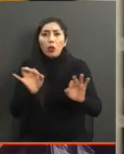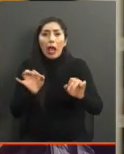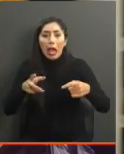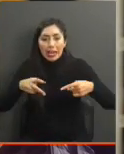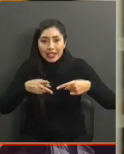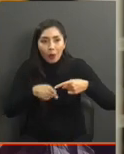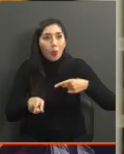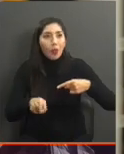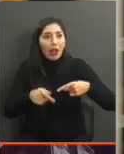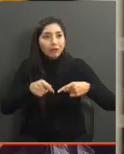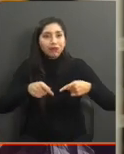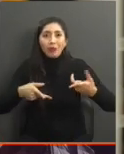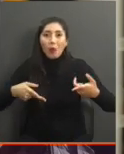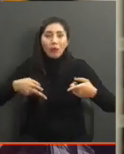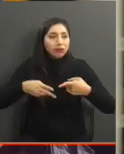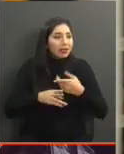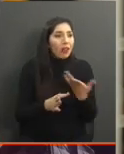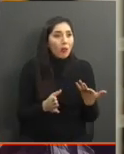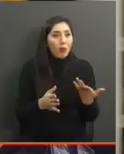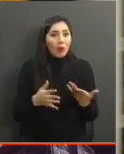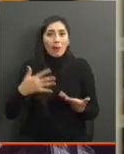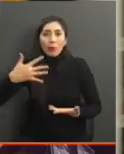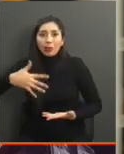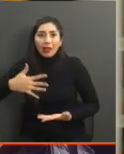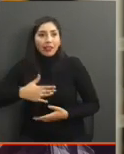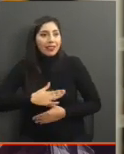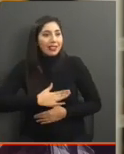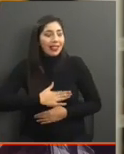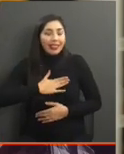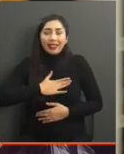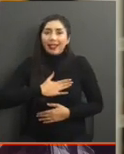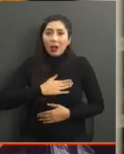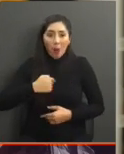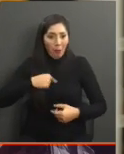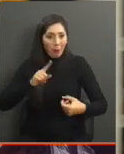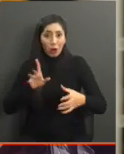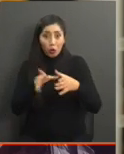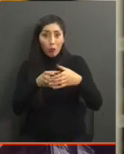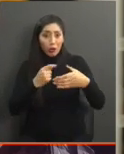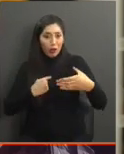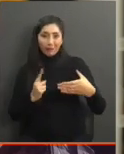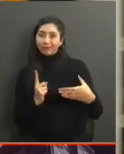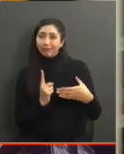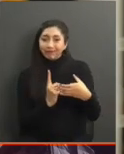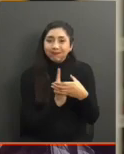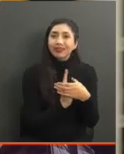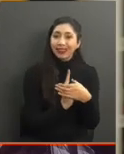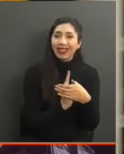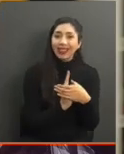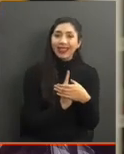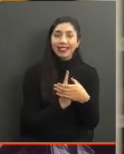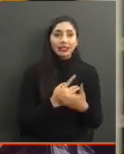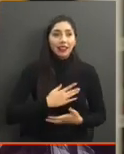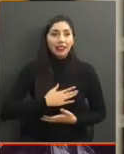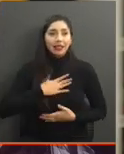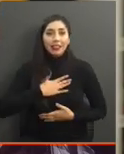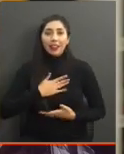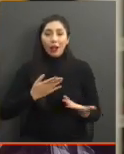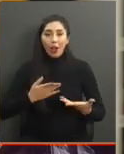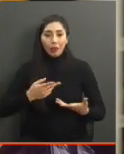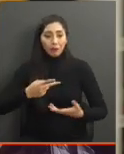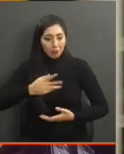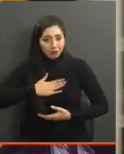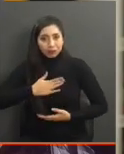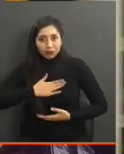y eso fue súper importante para ellos, ¿no? Como sentir sentirse parte, sentirse que tienen, entre comillas, una propiedad donde ellos